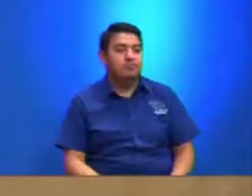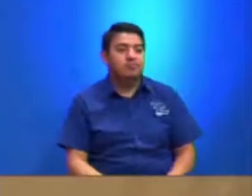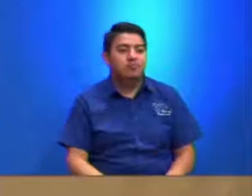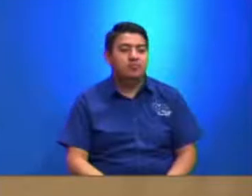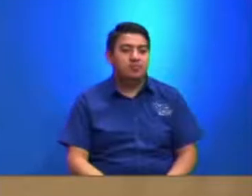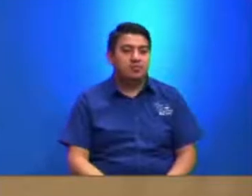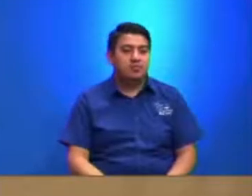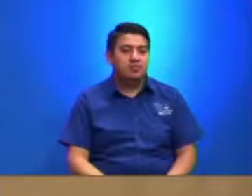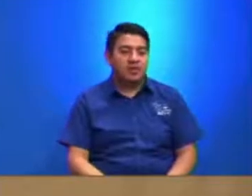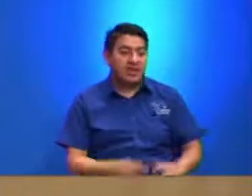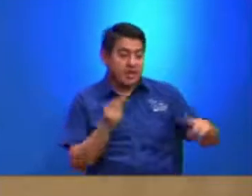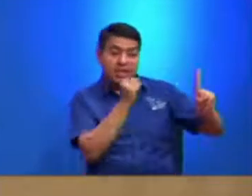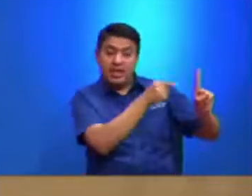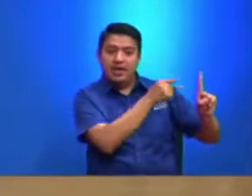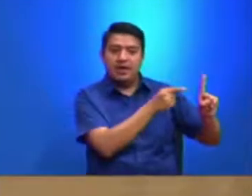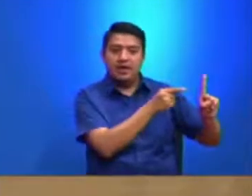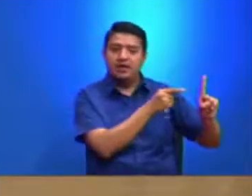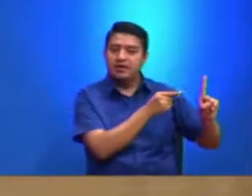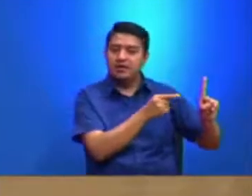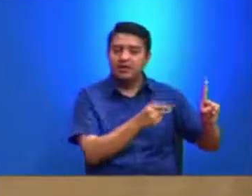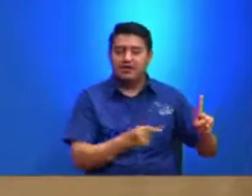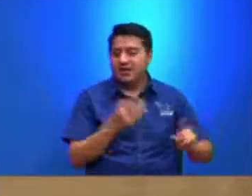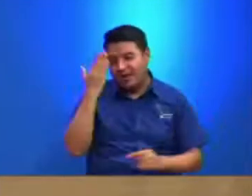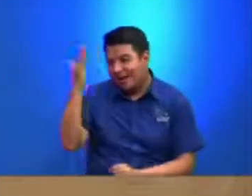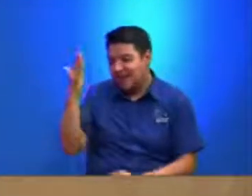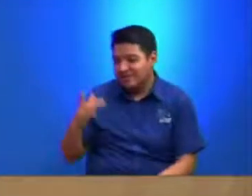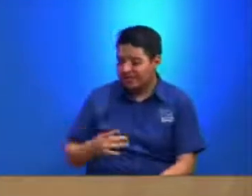Sí, va usted y sale usted caminando.